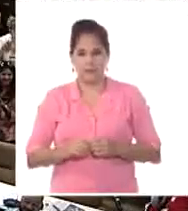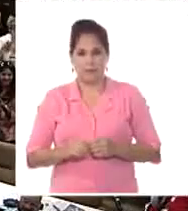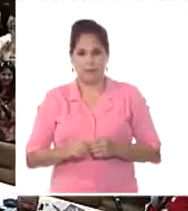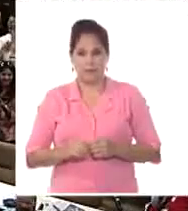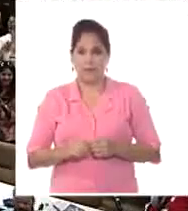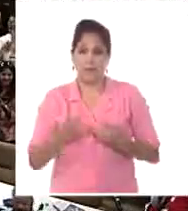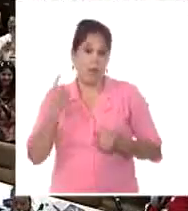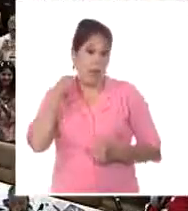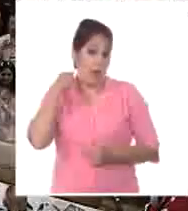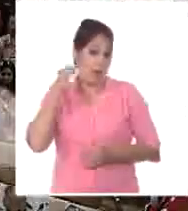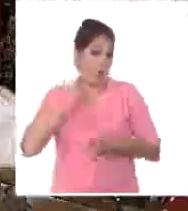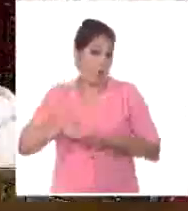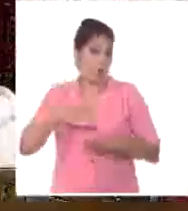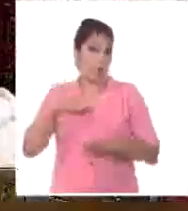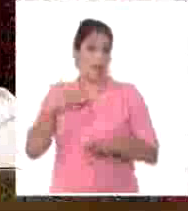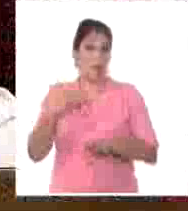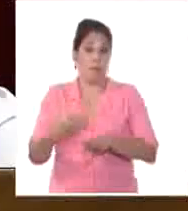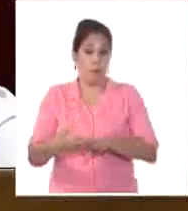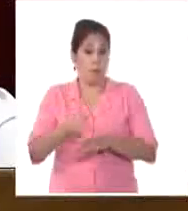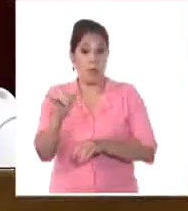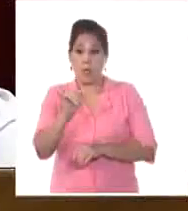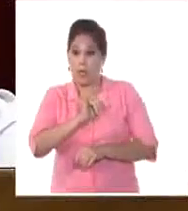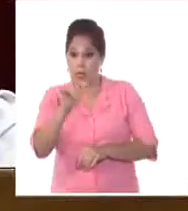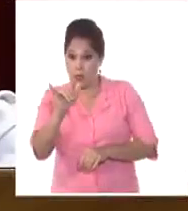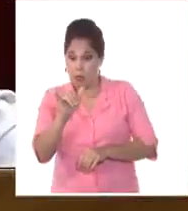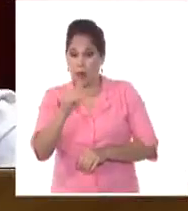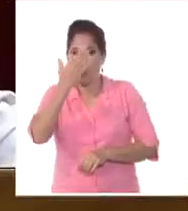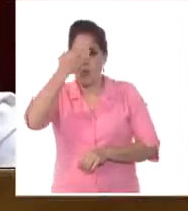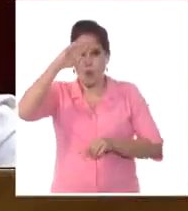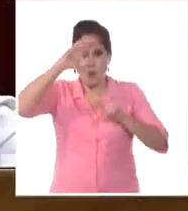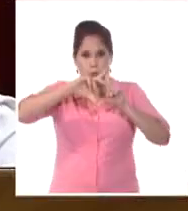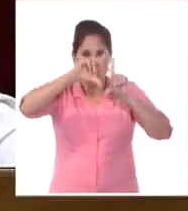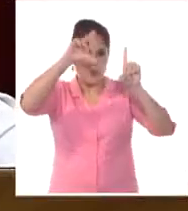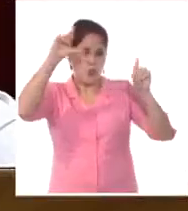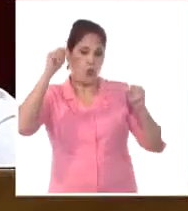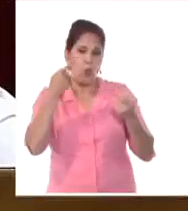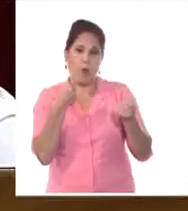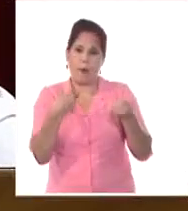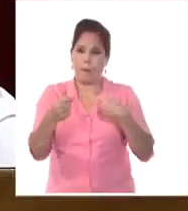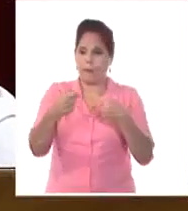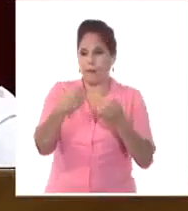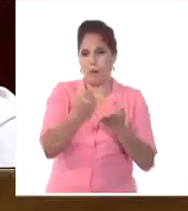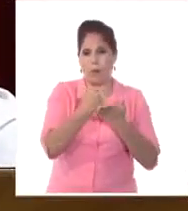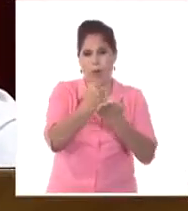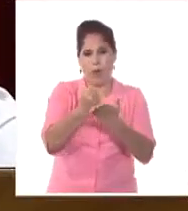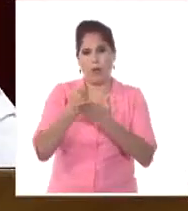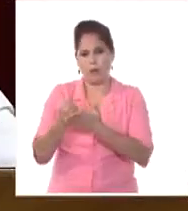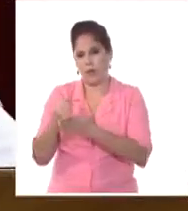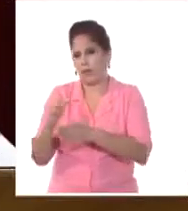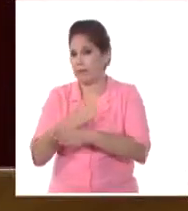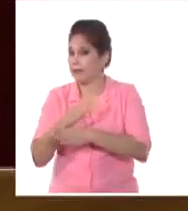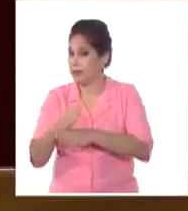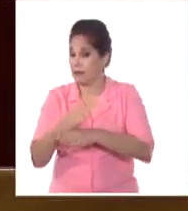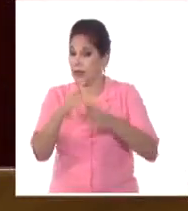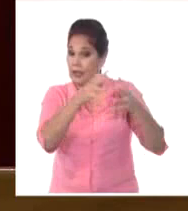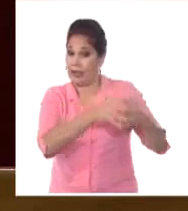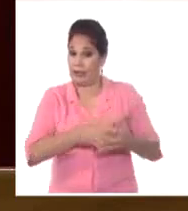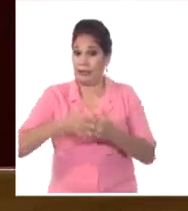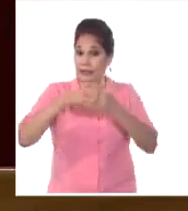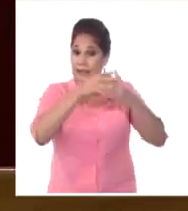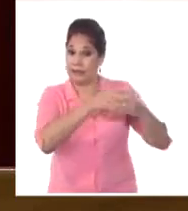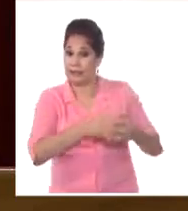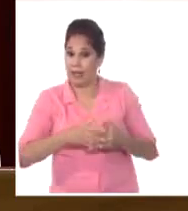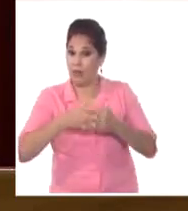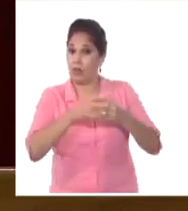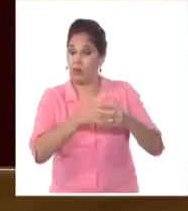Muchos años después de muchos momentos como aquel, Cuba perdió sus mercados y la solidaridad socialista. El imperio y los socialistas se